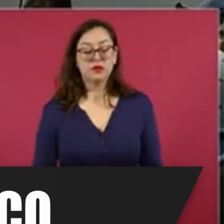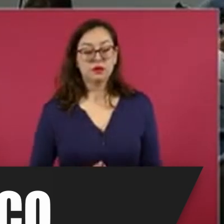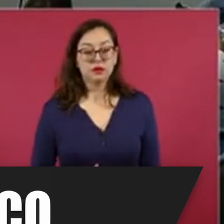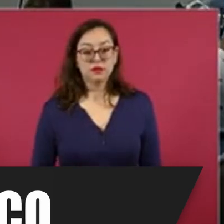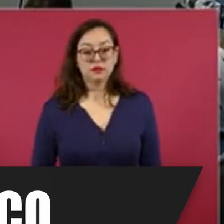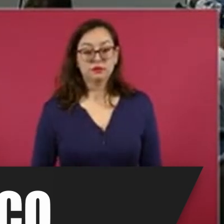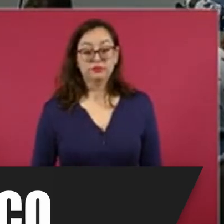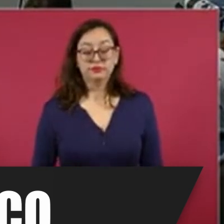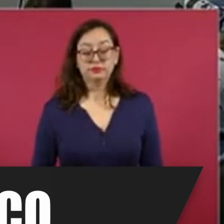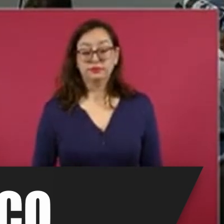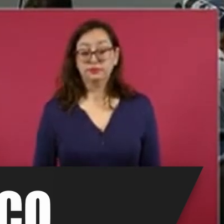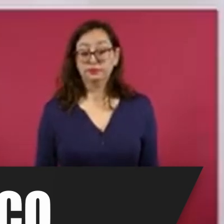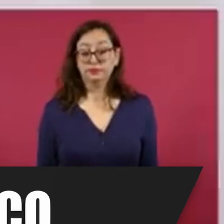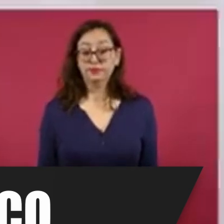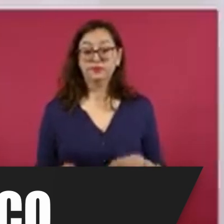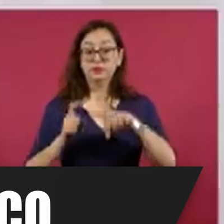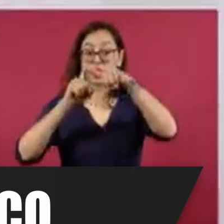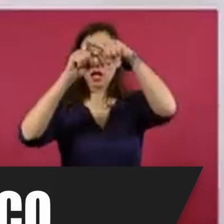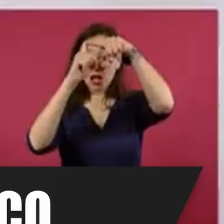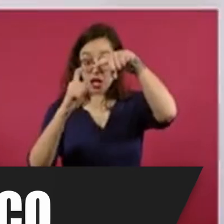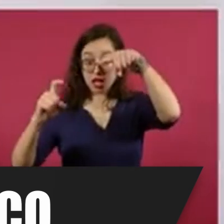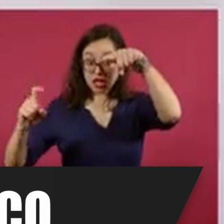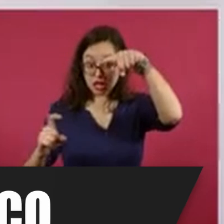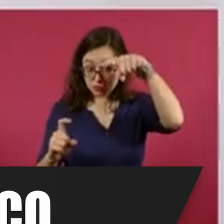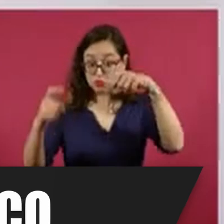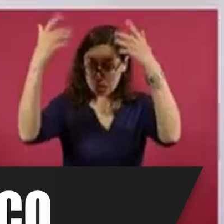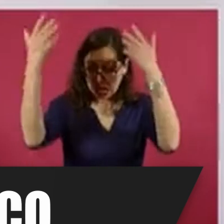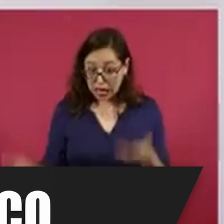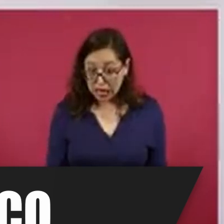¿Y el cablebús qué? ¿Que se va a caer?